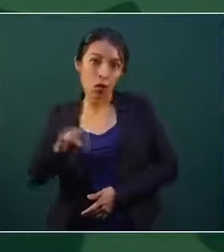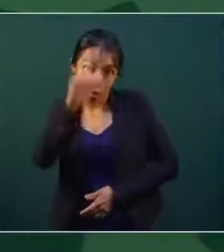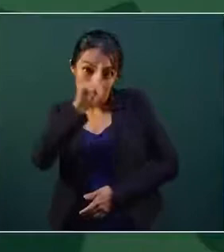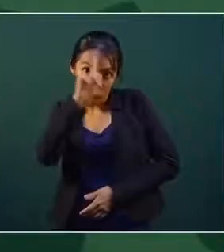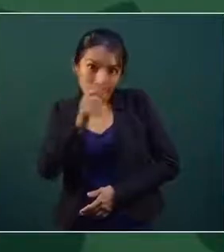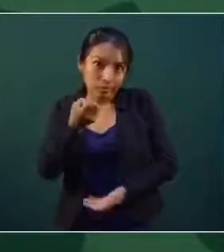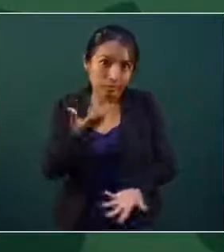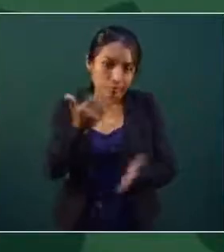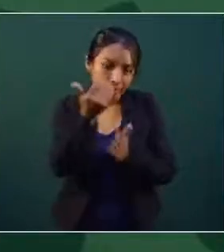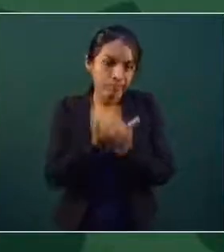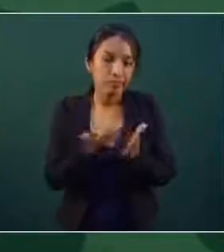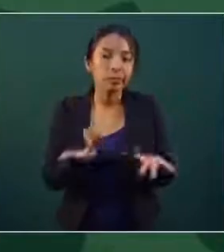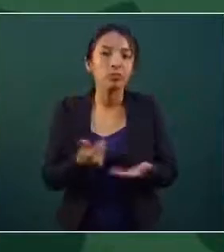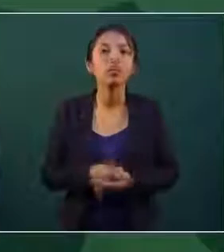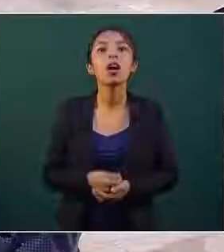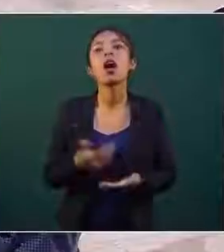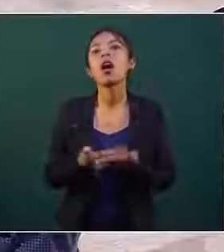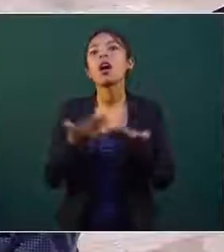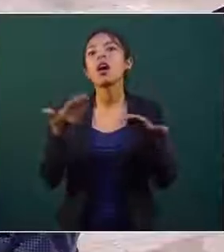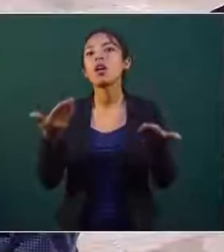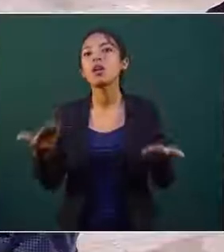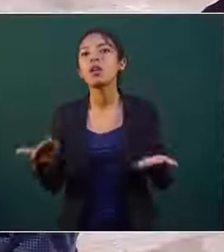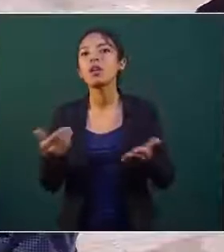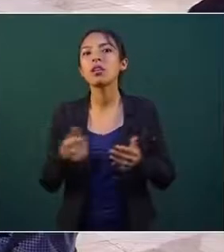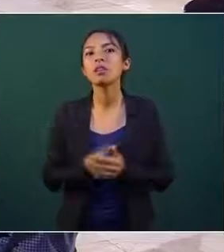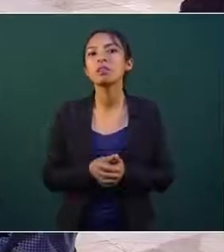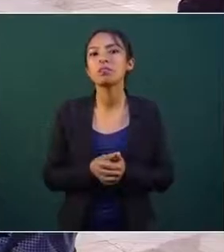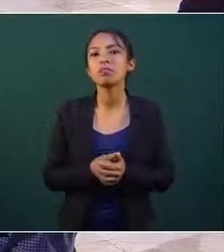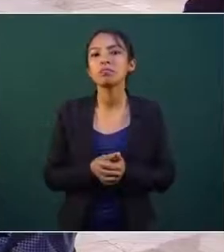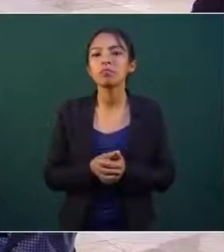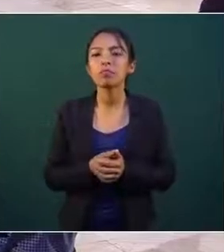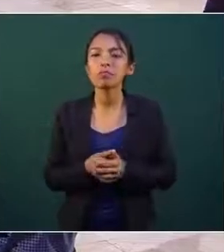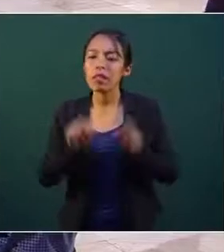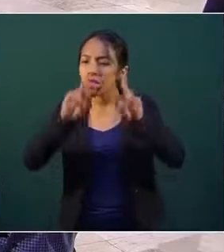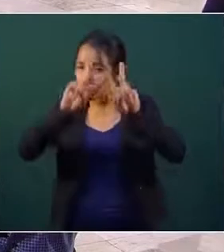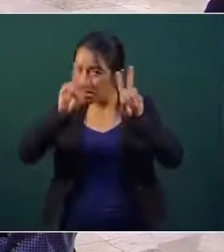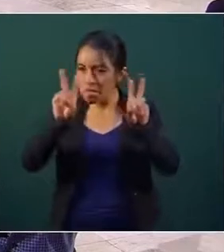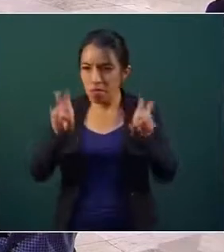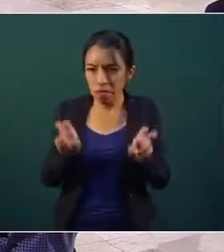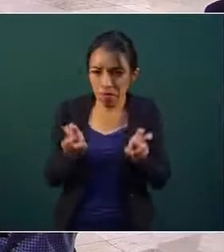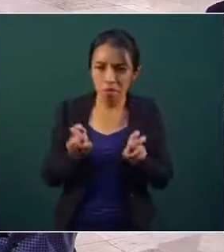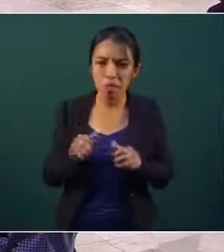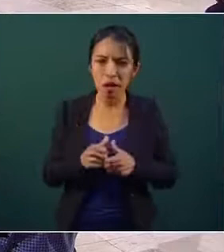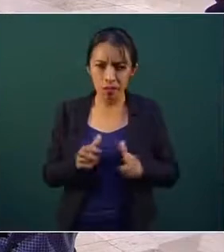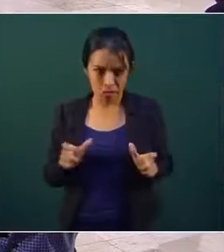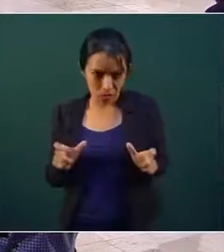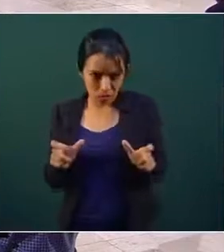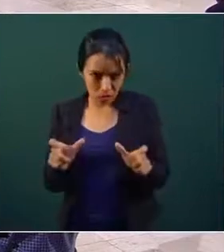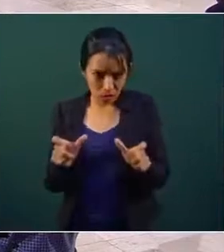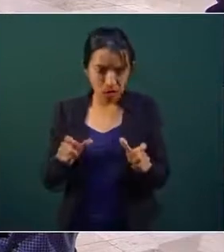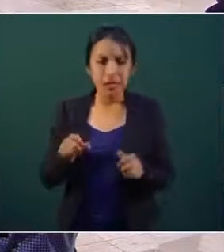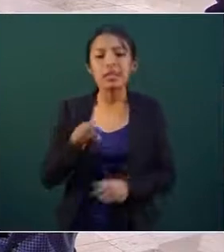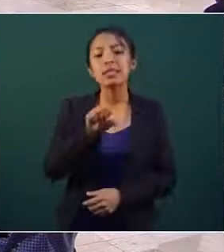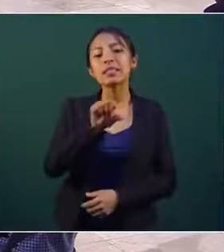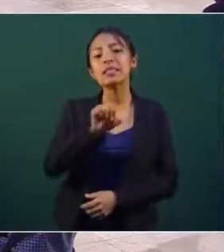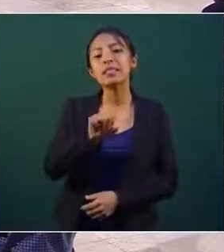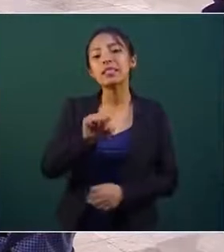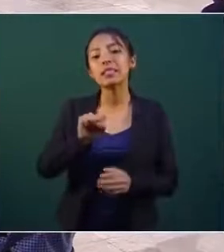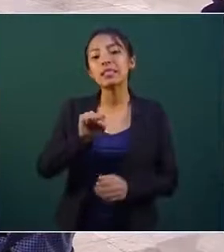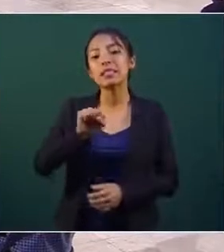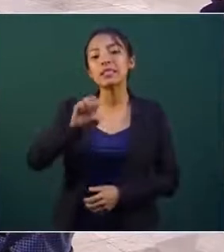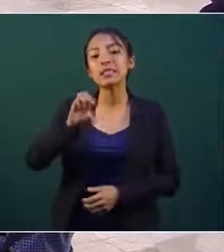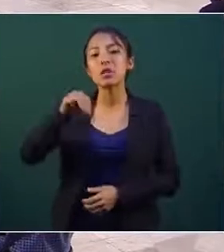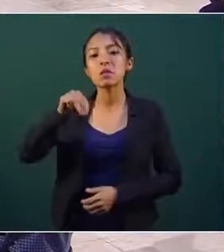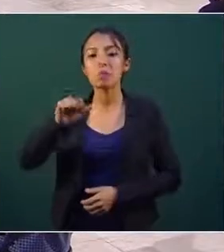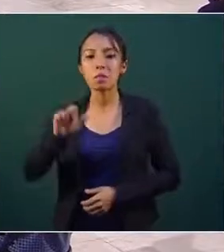Con lo que se refiere a las fuerzas de seguridad, en donde está incluido la Secretaría de la Defensa Nacional, la Secretaría de Marina y la Guardia